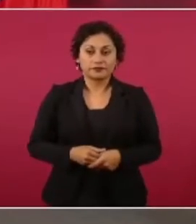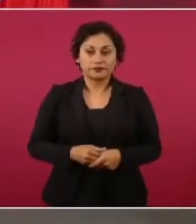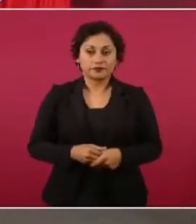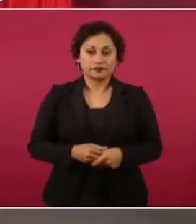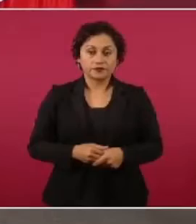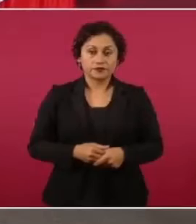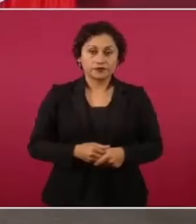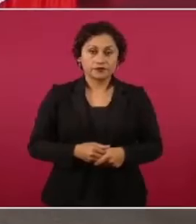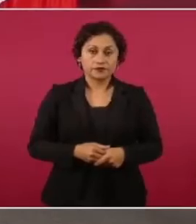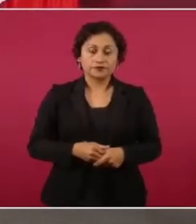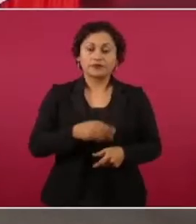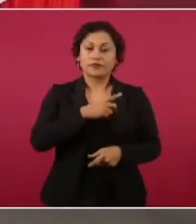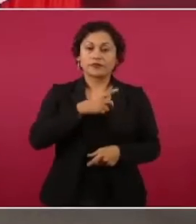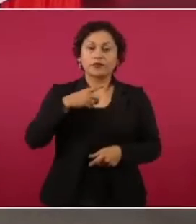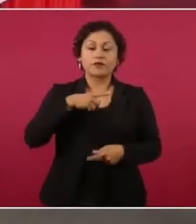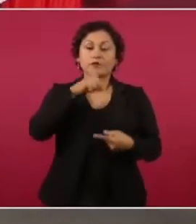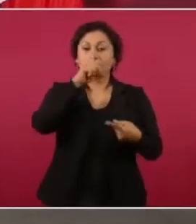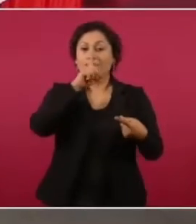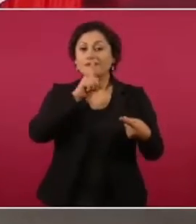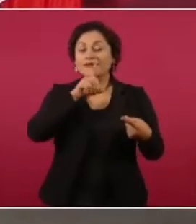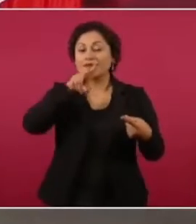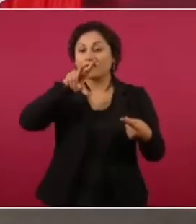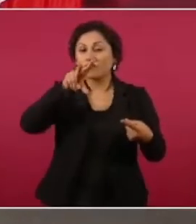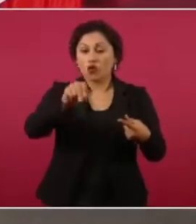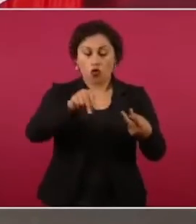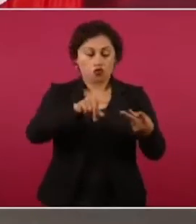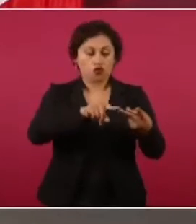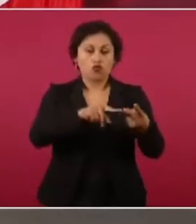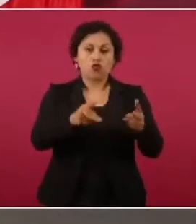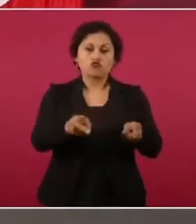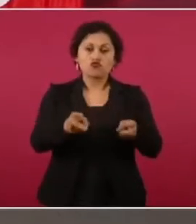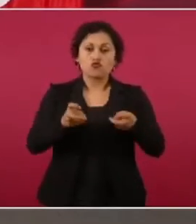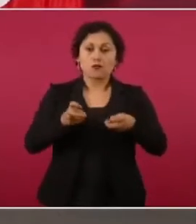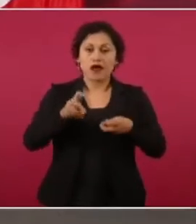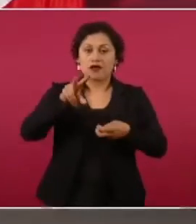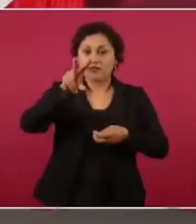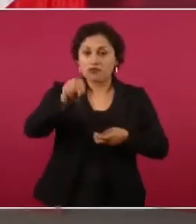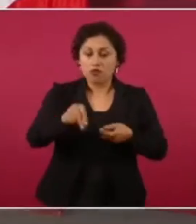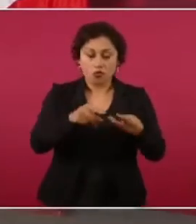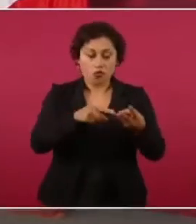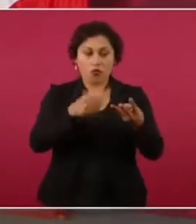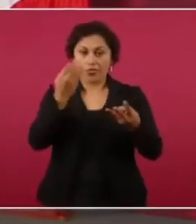no mentir, no robar, no traicionar.